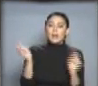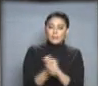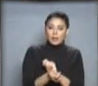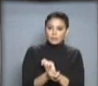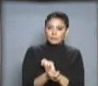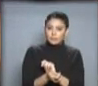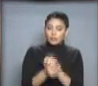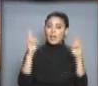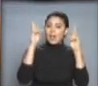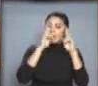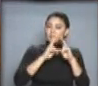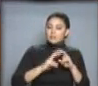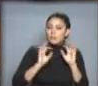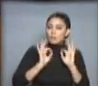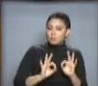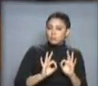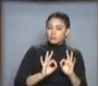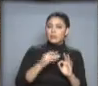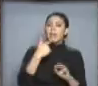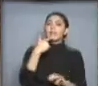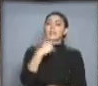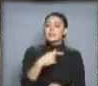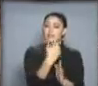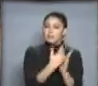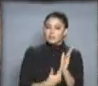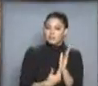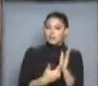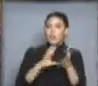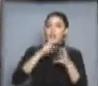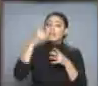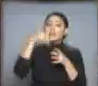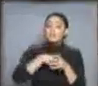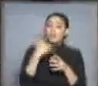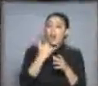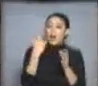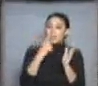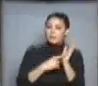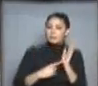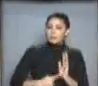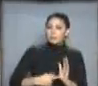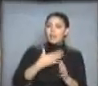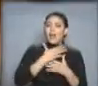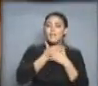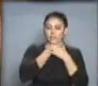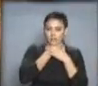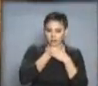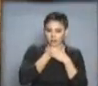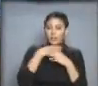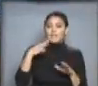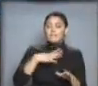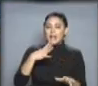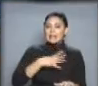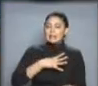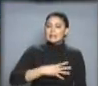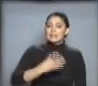el examen que se conoció es histopatológico Y menciona que internamente hay claros signos de anoxia es decir falta